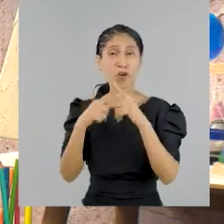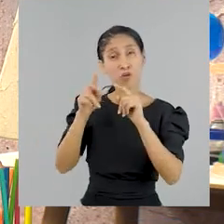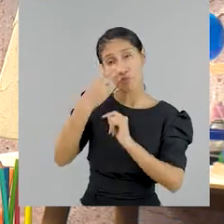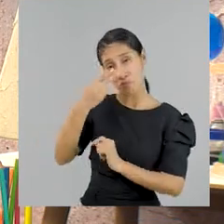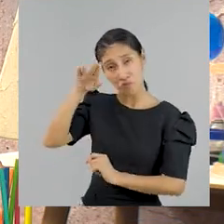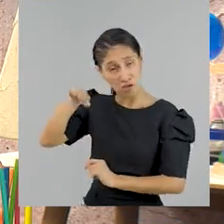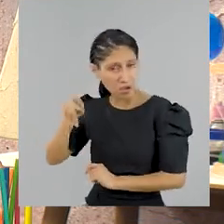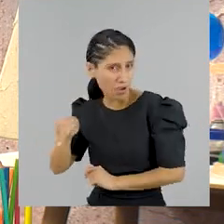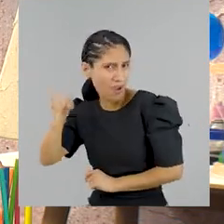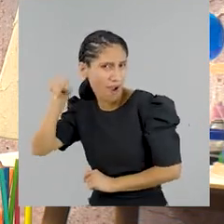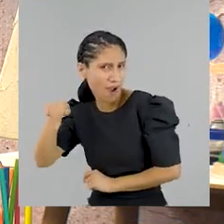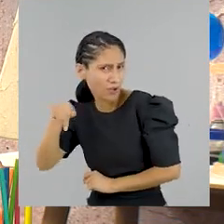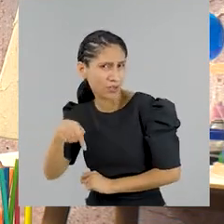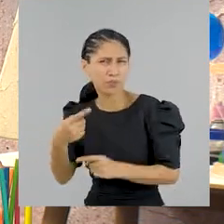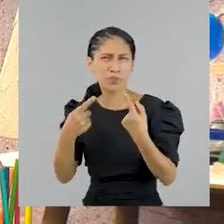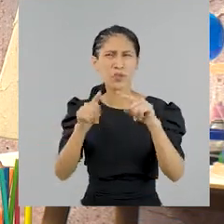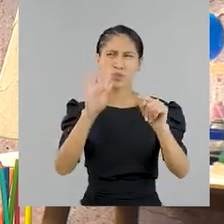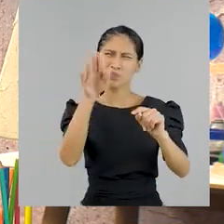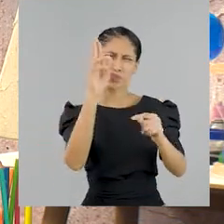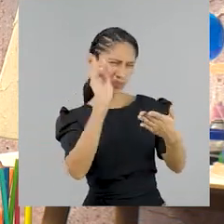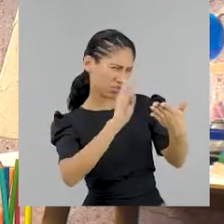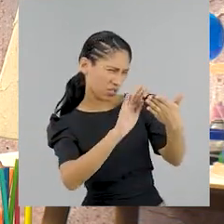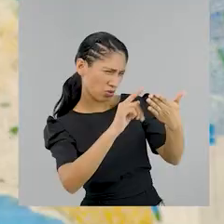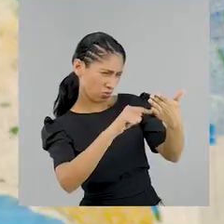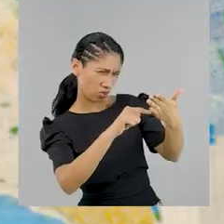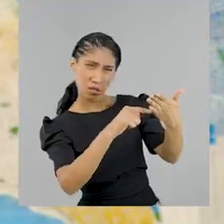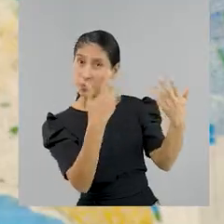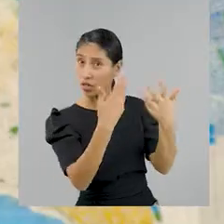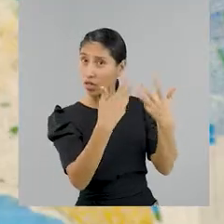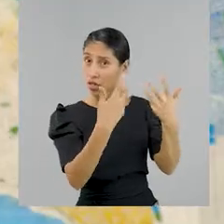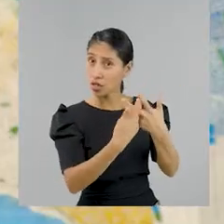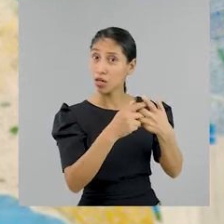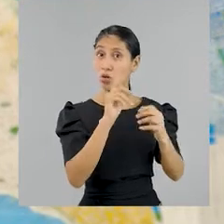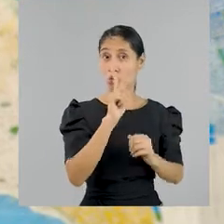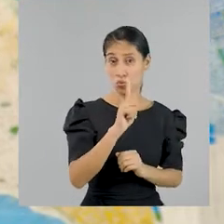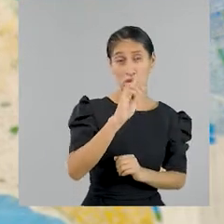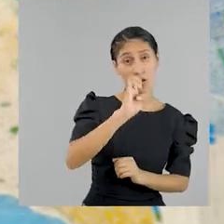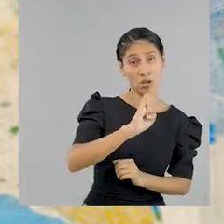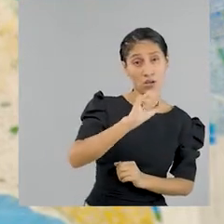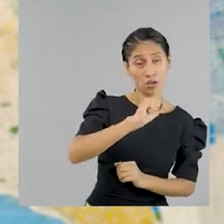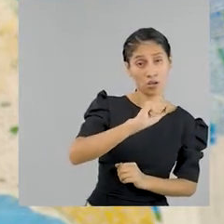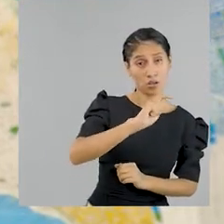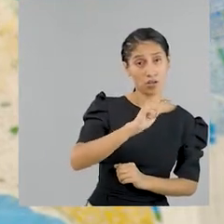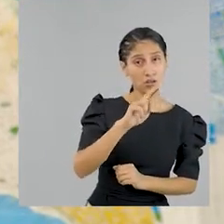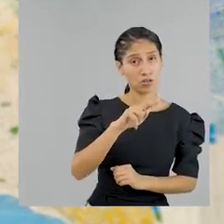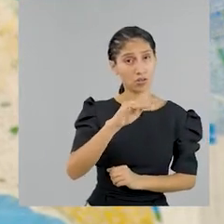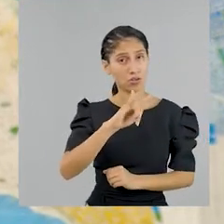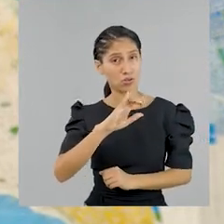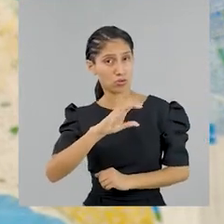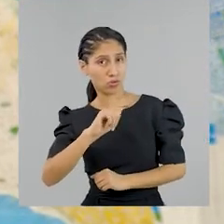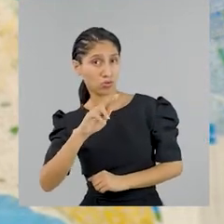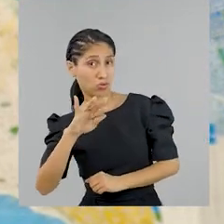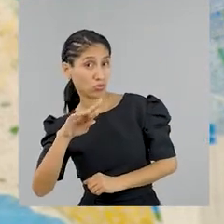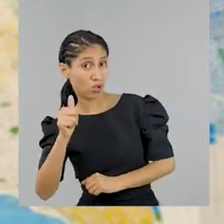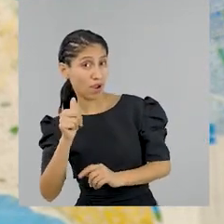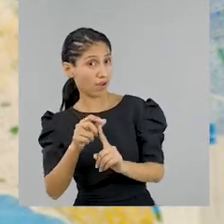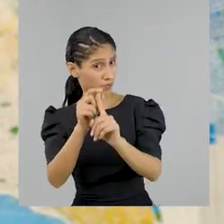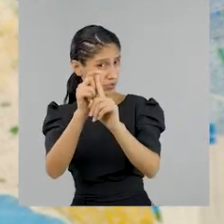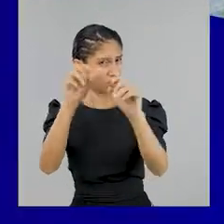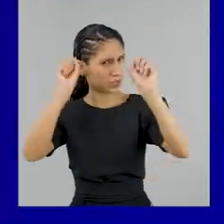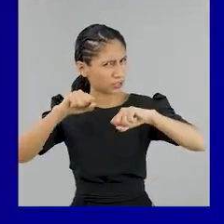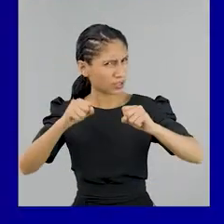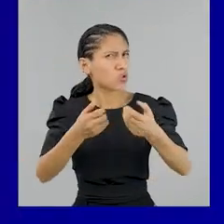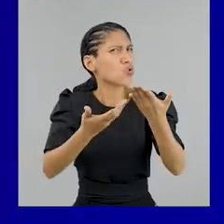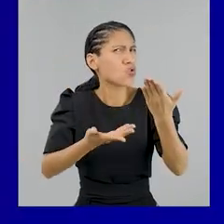disculpe, ¿también tienen entonces una estructura especial? Así es, Cori. La estructura del texto narrativo es la